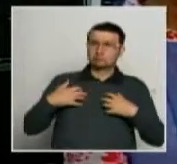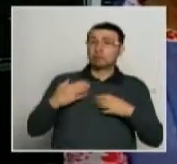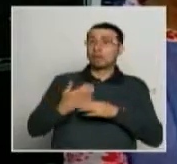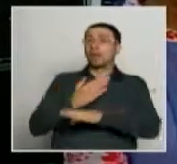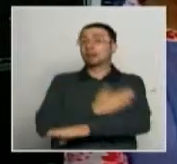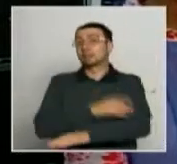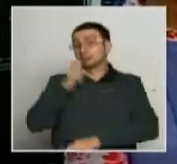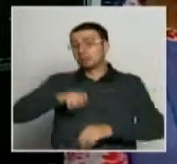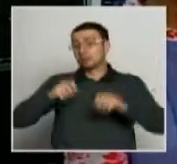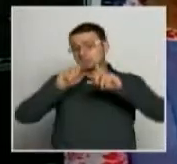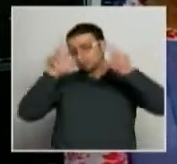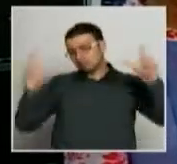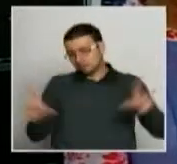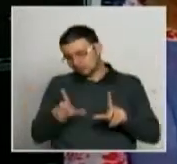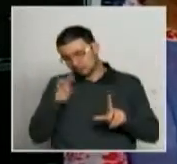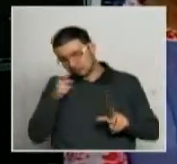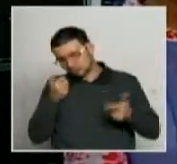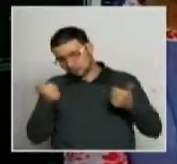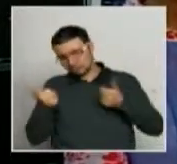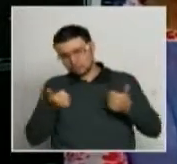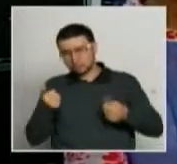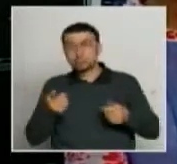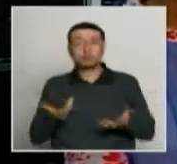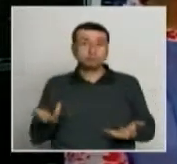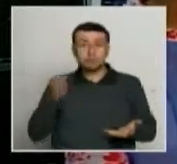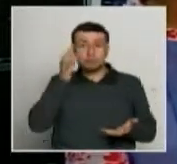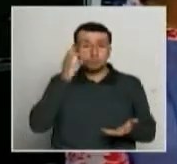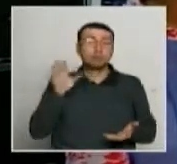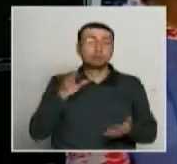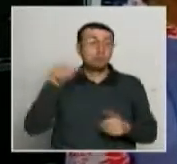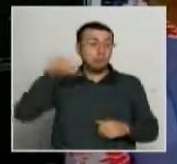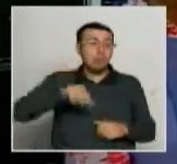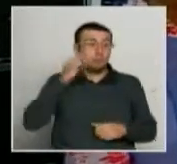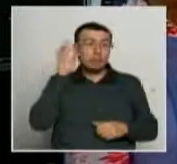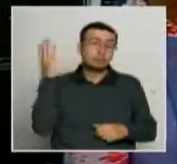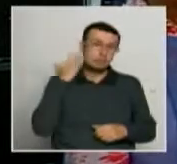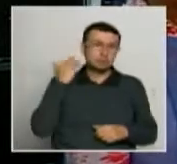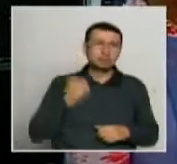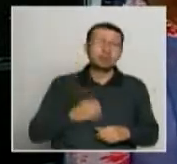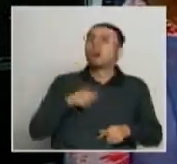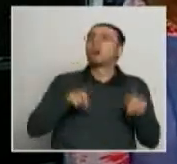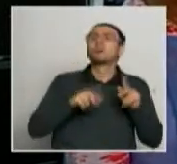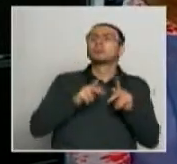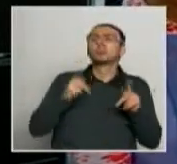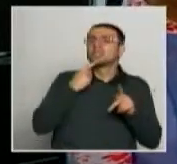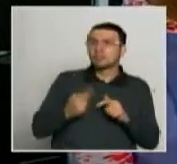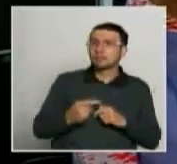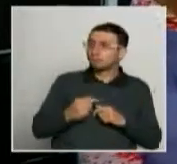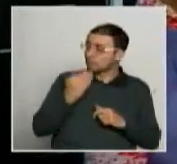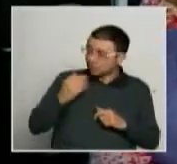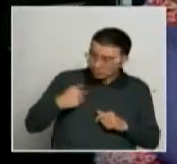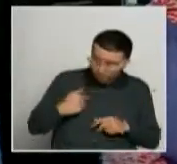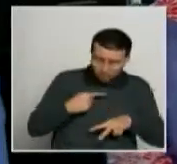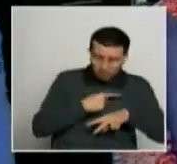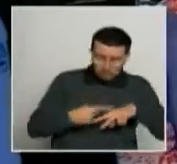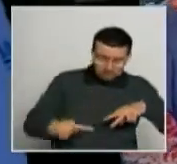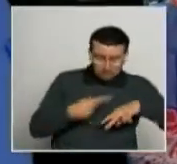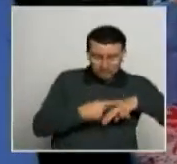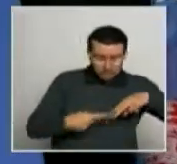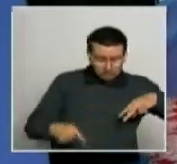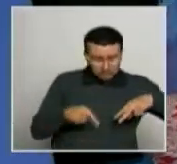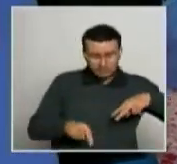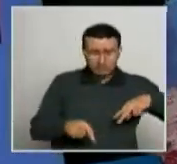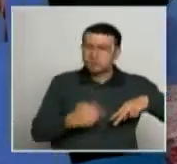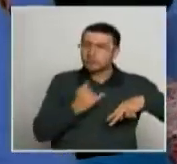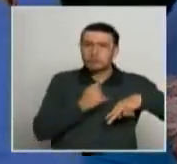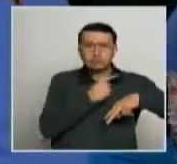diagnóstico. Porque, doctor Wilfer, muchas personas dirán, pero estoy las piernas llenas de venitas.